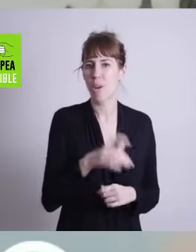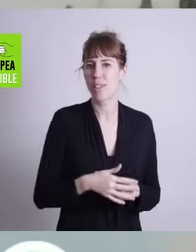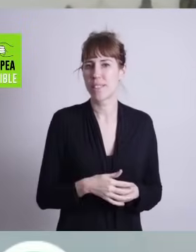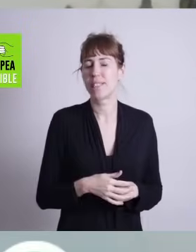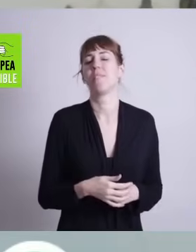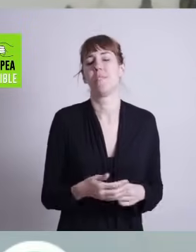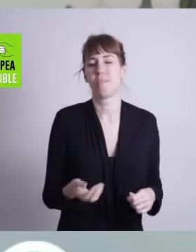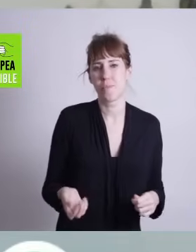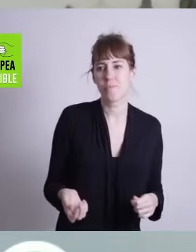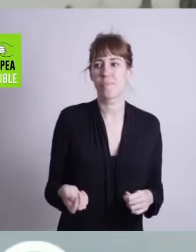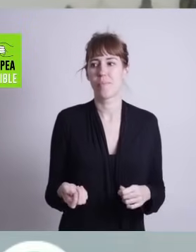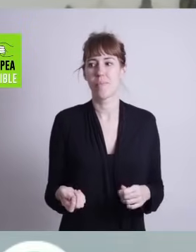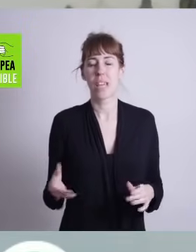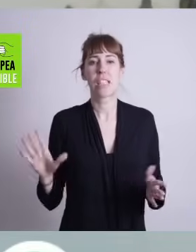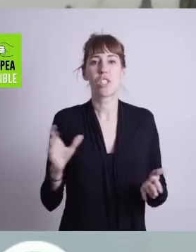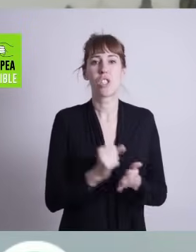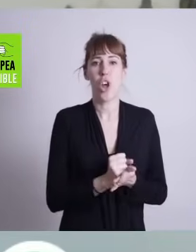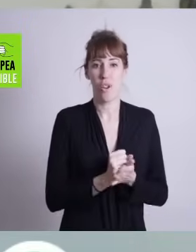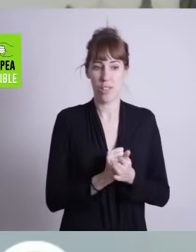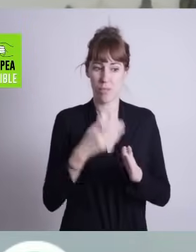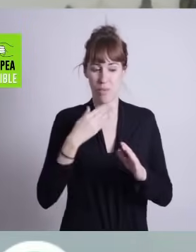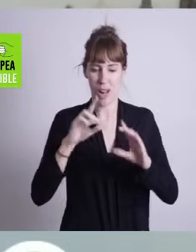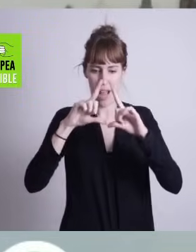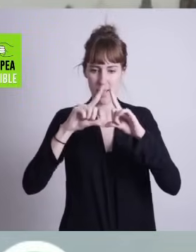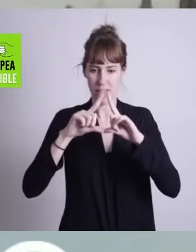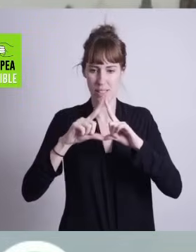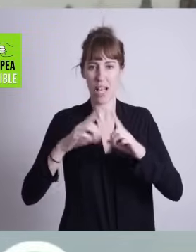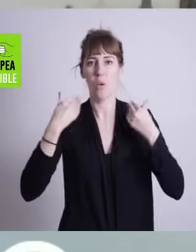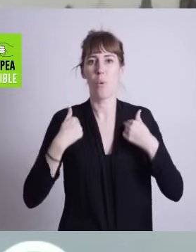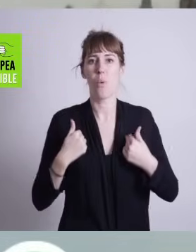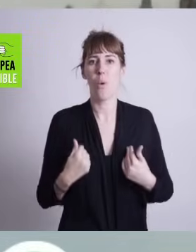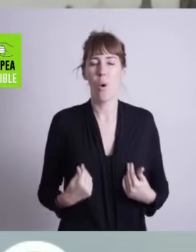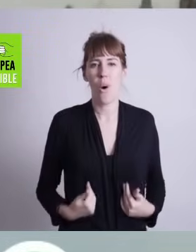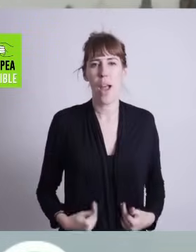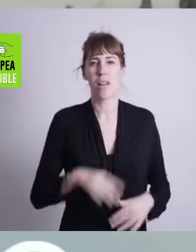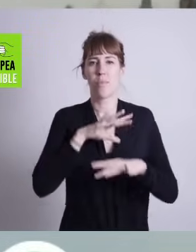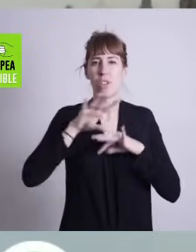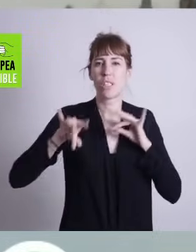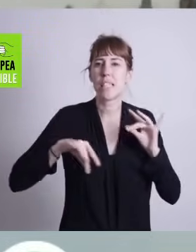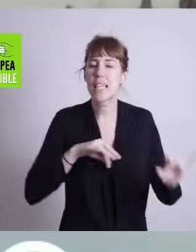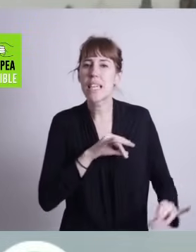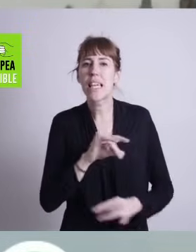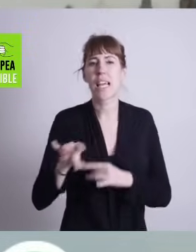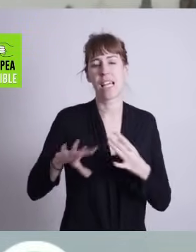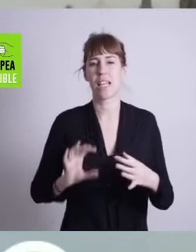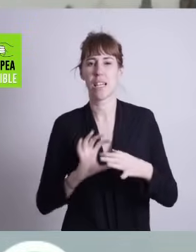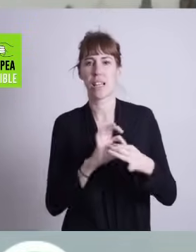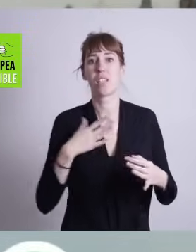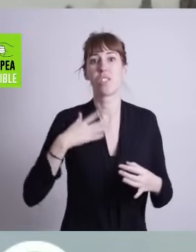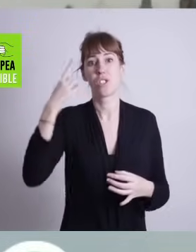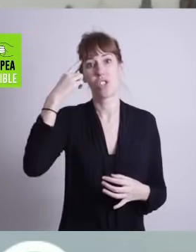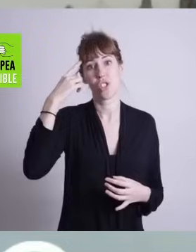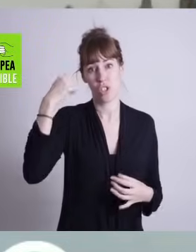sentarlo más abajo en nuestra tierra, en nuestro cuerpo, en nuestro yo consciente de tercera dimensión.